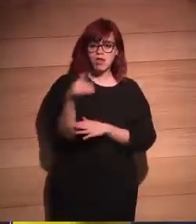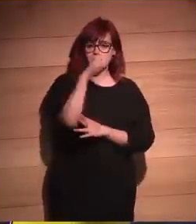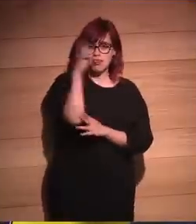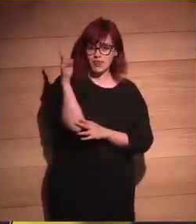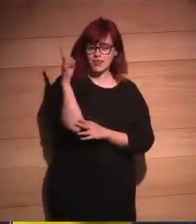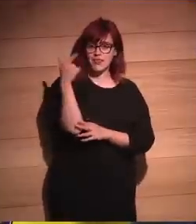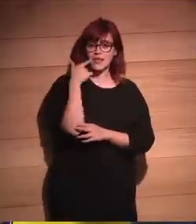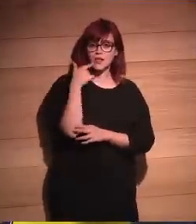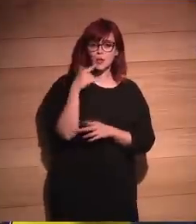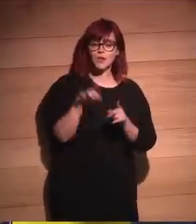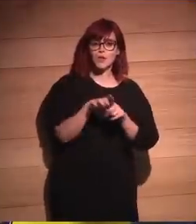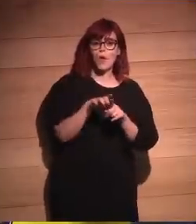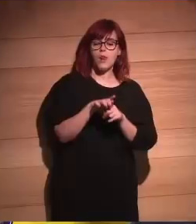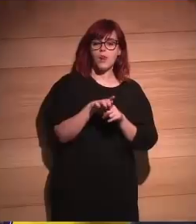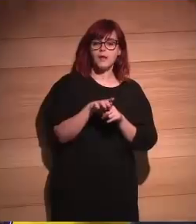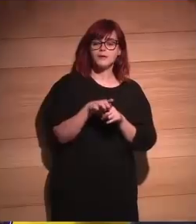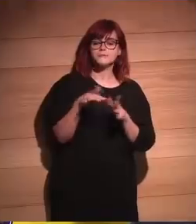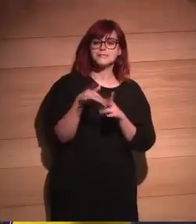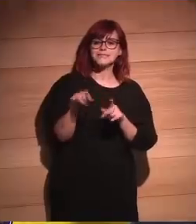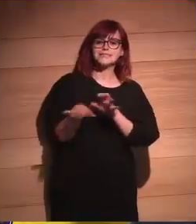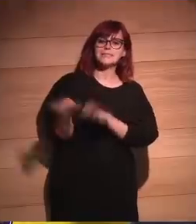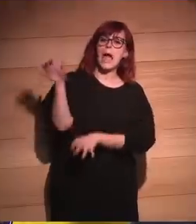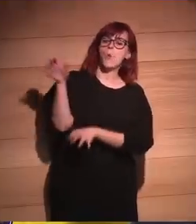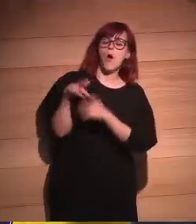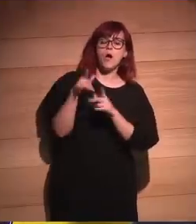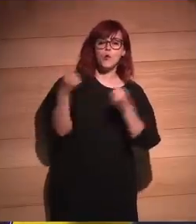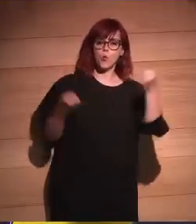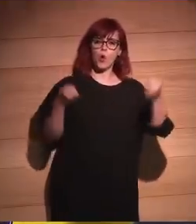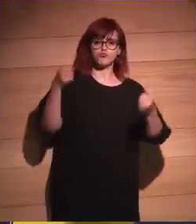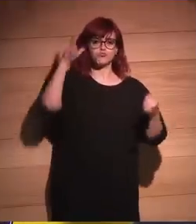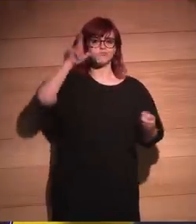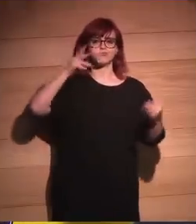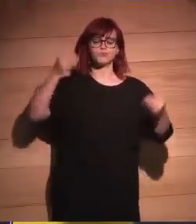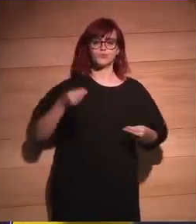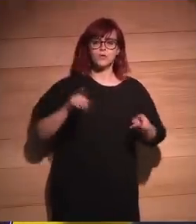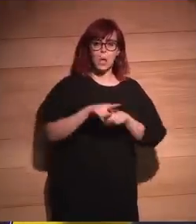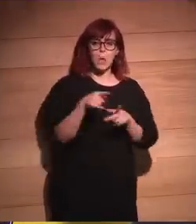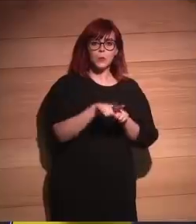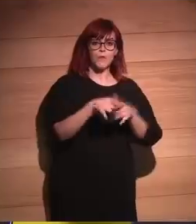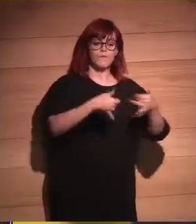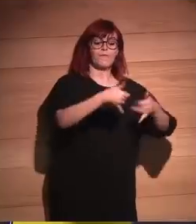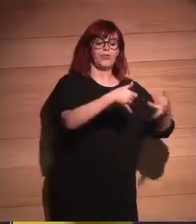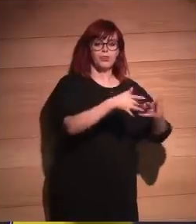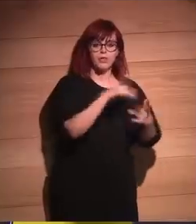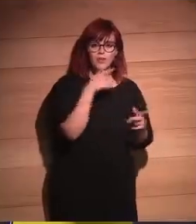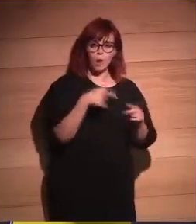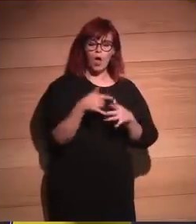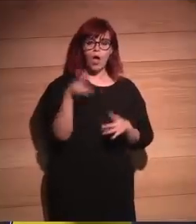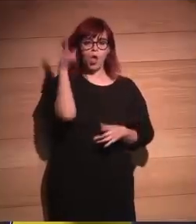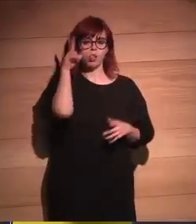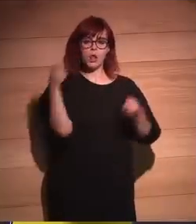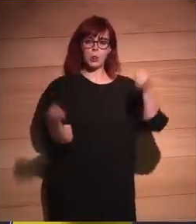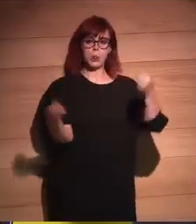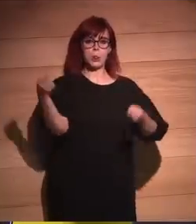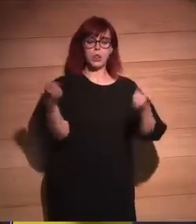Madrid. Yo lo llamo el Jaguar y el tuk-tuk. Es decir, cuando veo la gente que va en un Jaguar tan contenta y al lado va un pobre